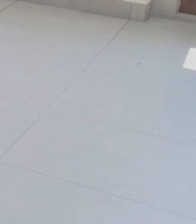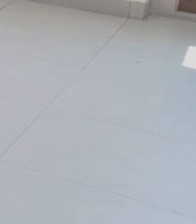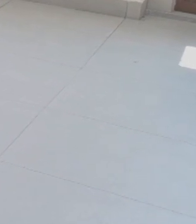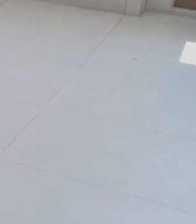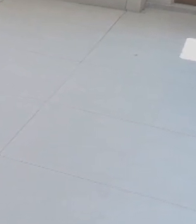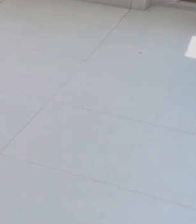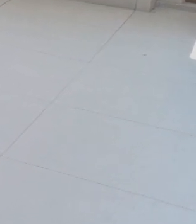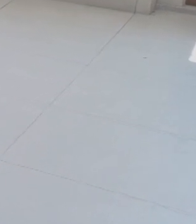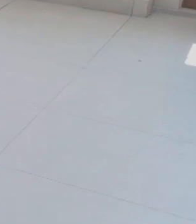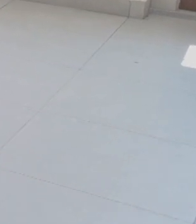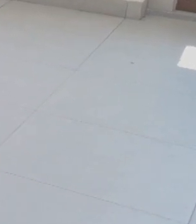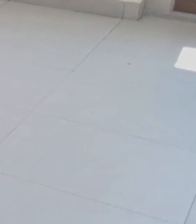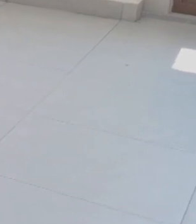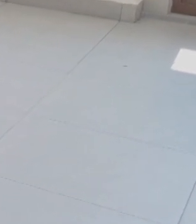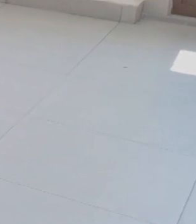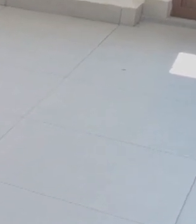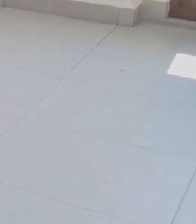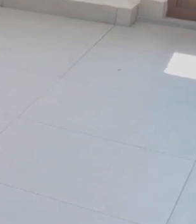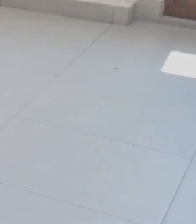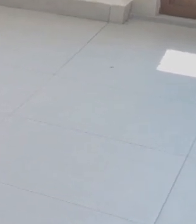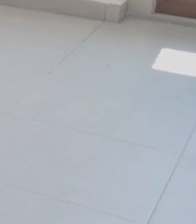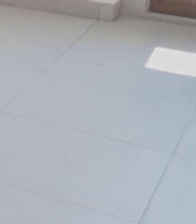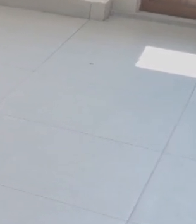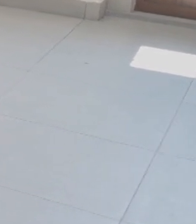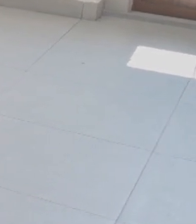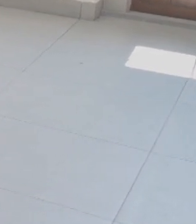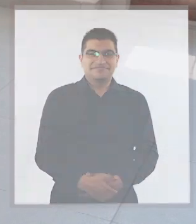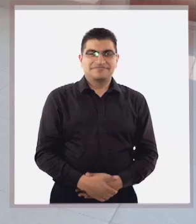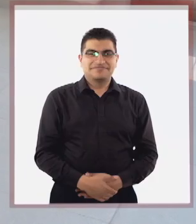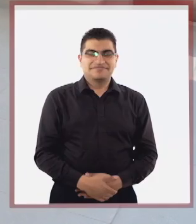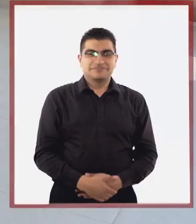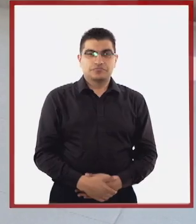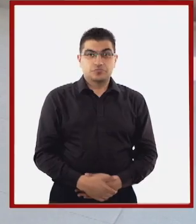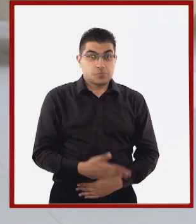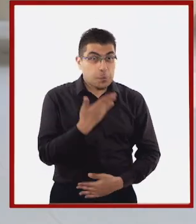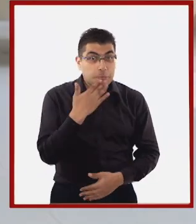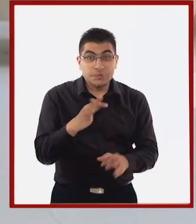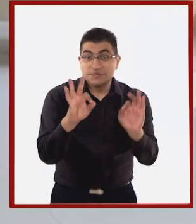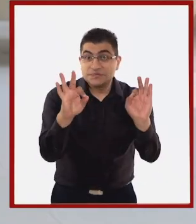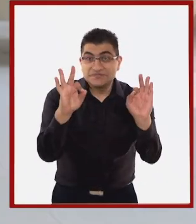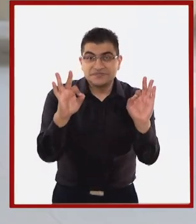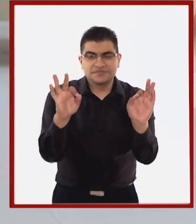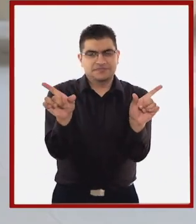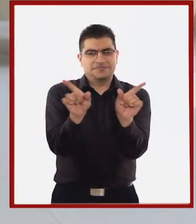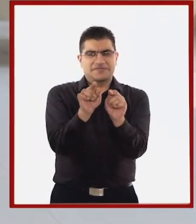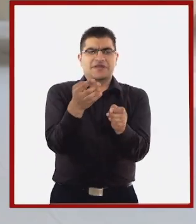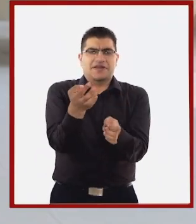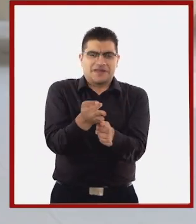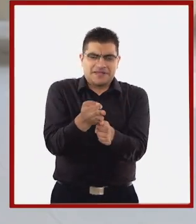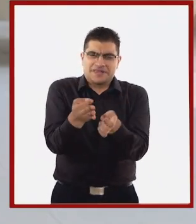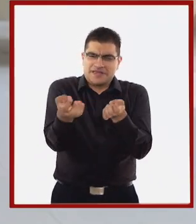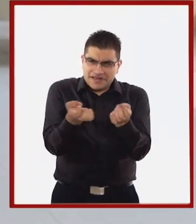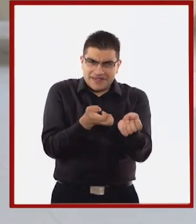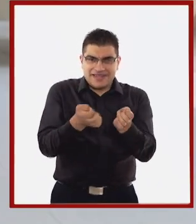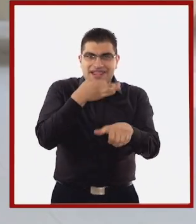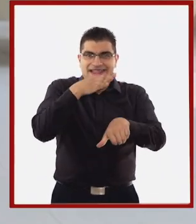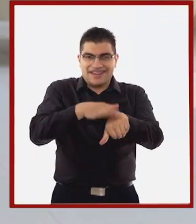y pateamos. Bien. Los brazos los vamos a colocar aquí atrás, entonces lo vamos a marcar en nuestro